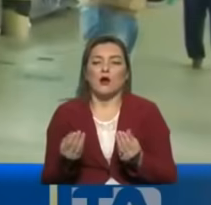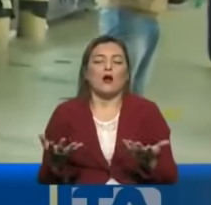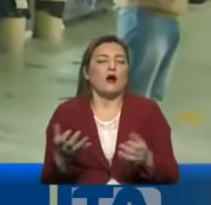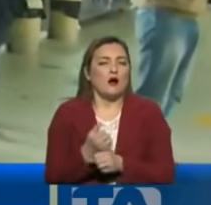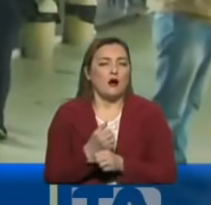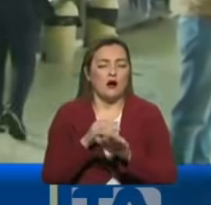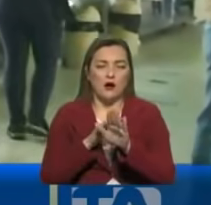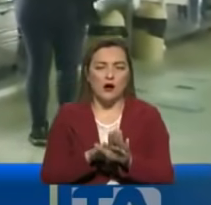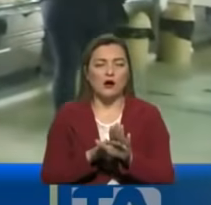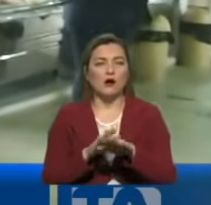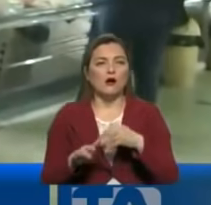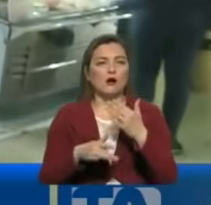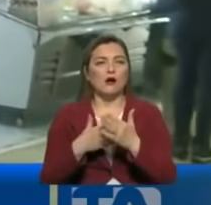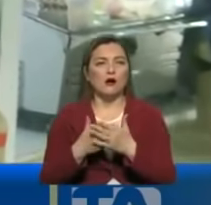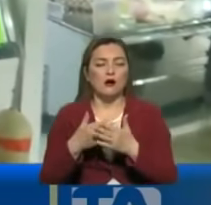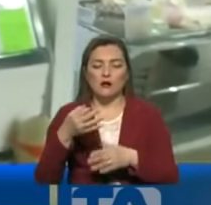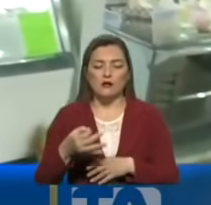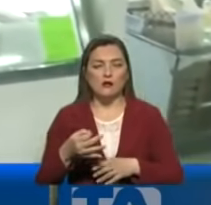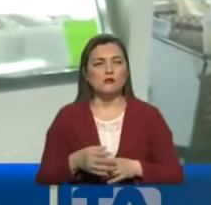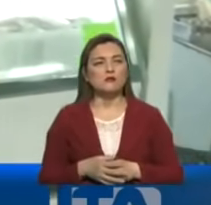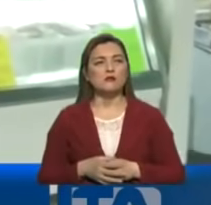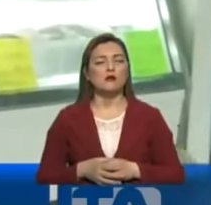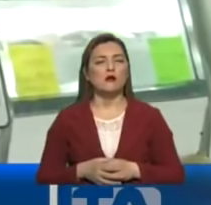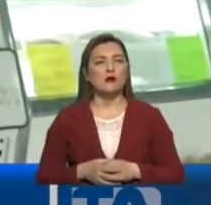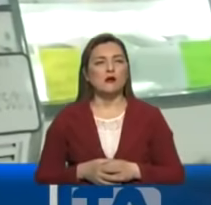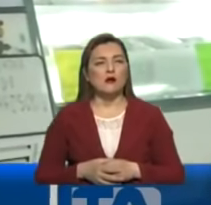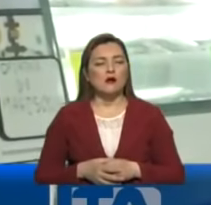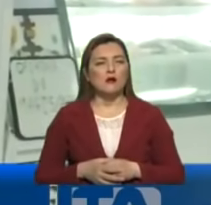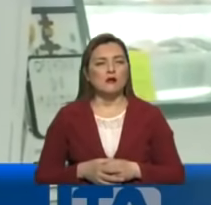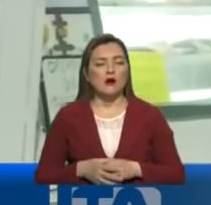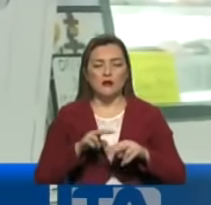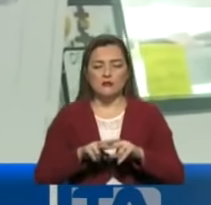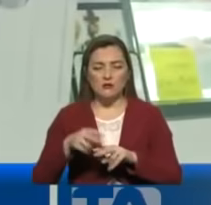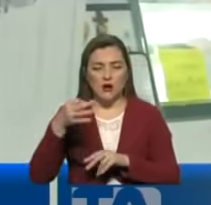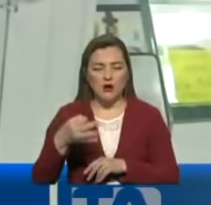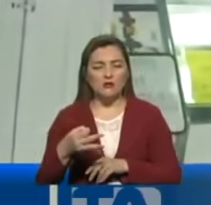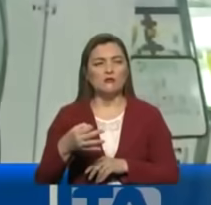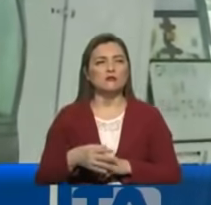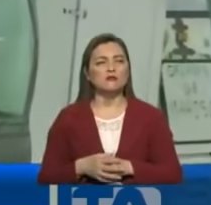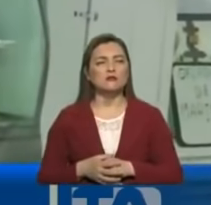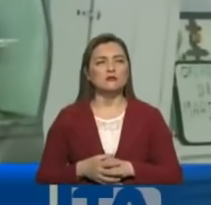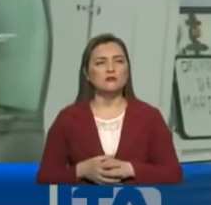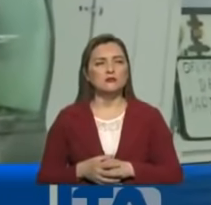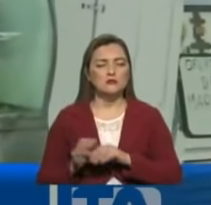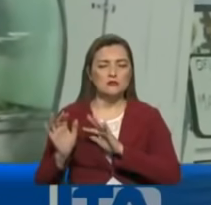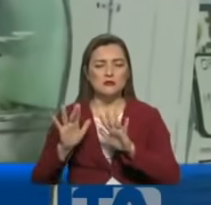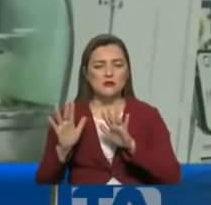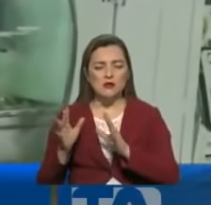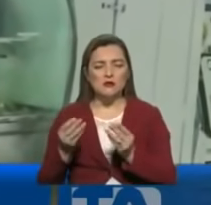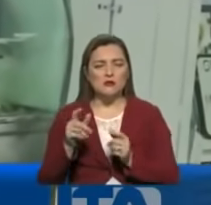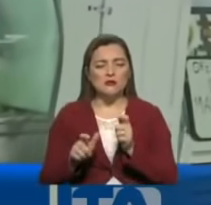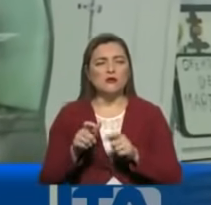poder garantizar que todo se cumpla aquí? Es decir, también hay que verificar que se cumpla el tema de que no se registren